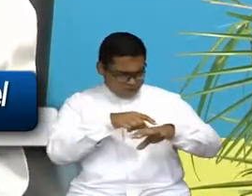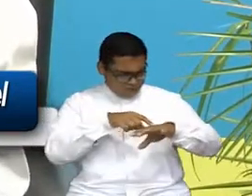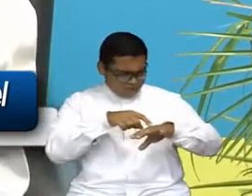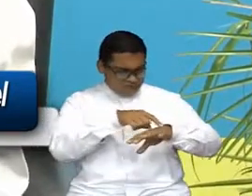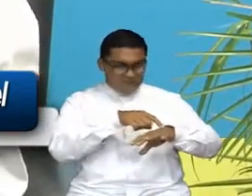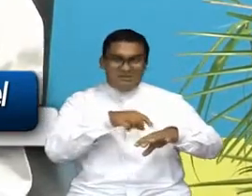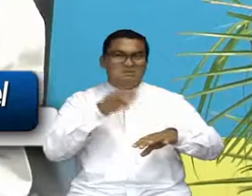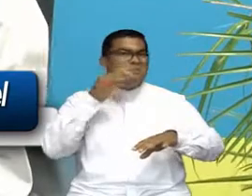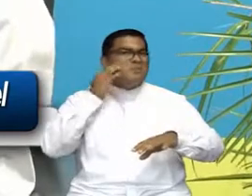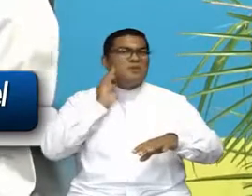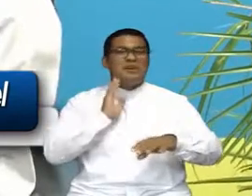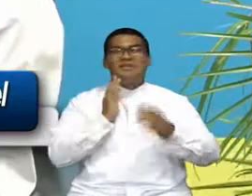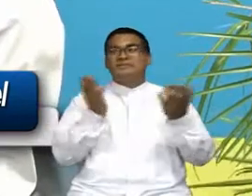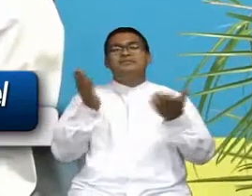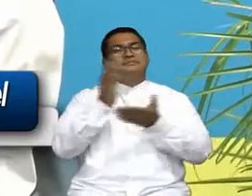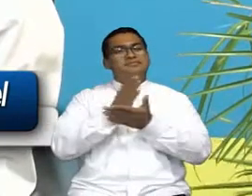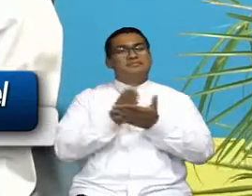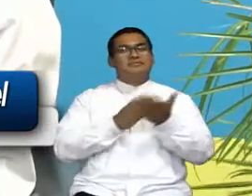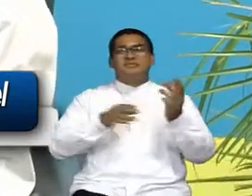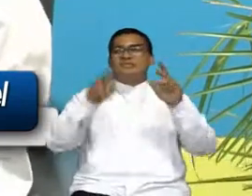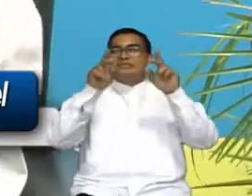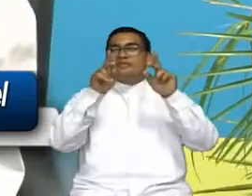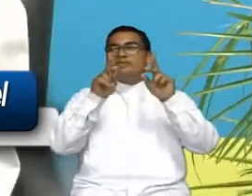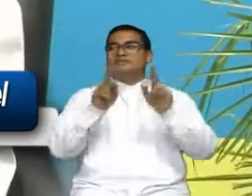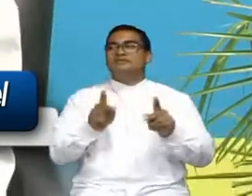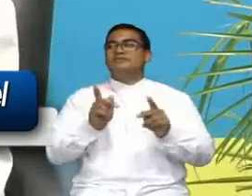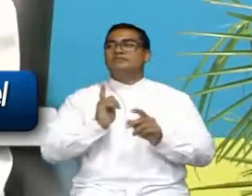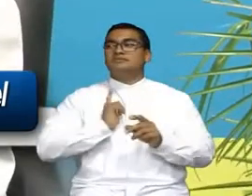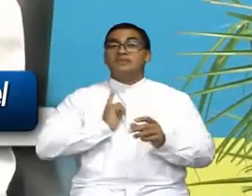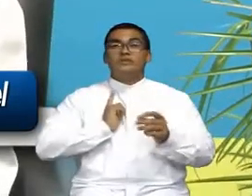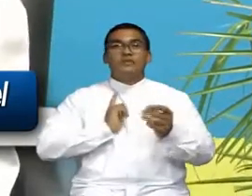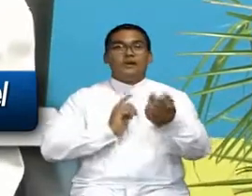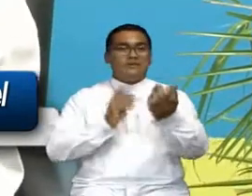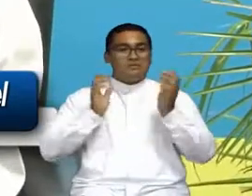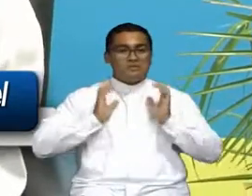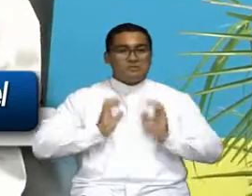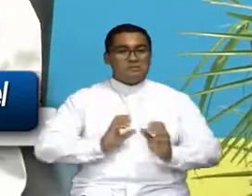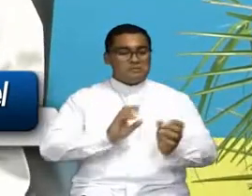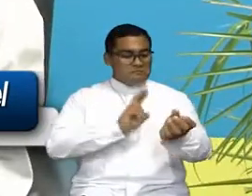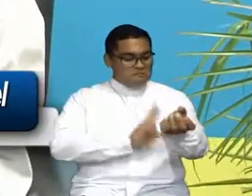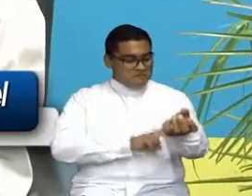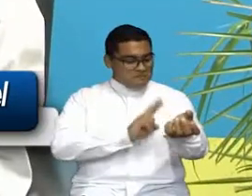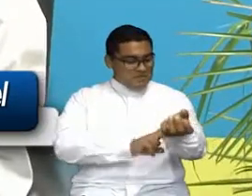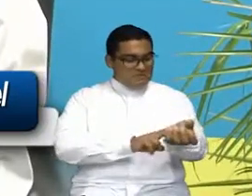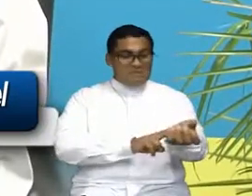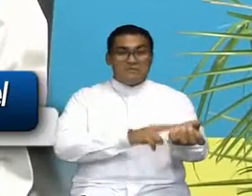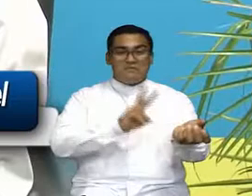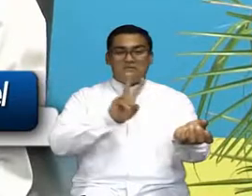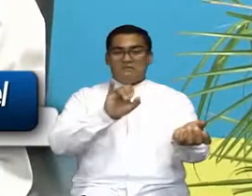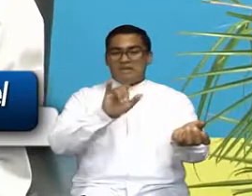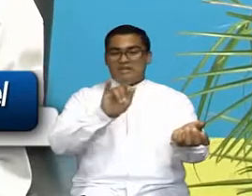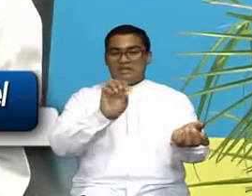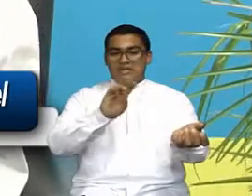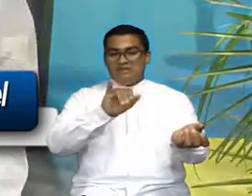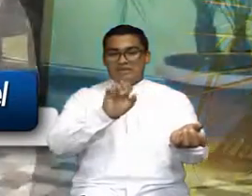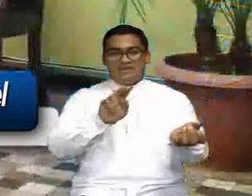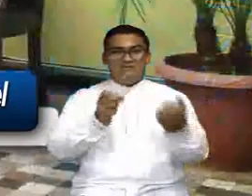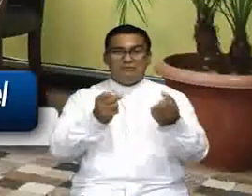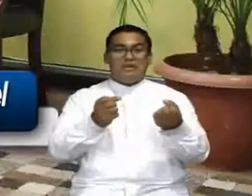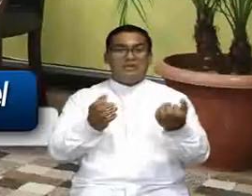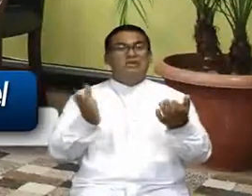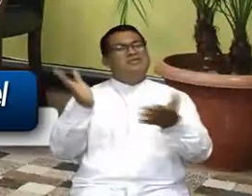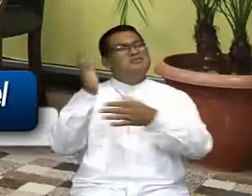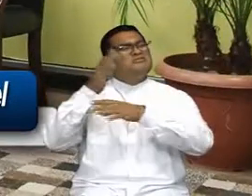los morados, y pacientes que pueden tener algunos déficit de vitaminas también, uh-huh. que puede ocasionar los morados. Son múltiples las causas.